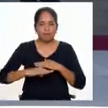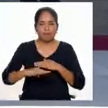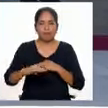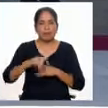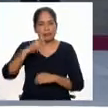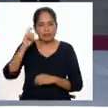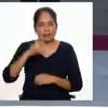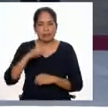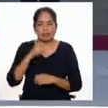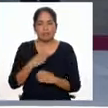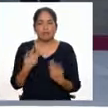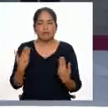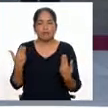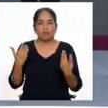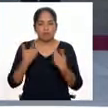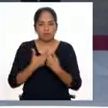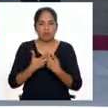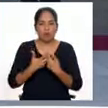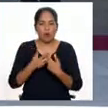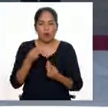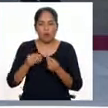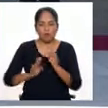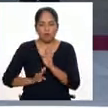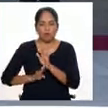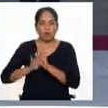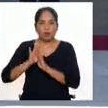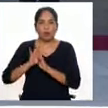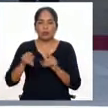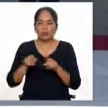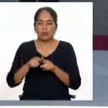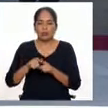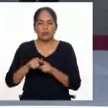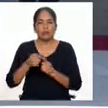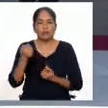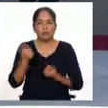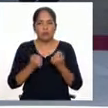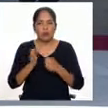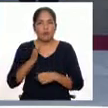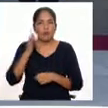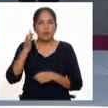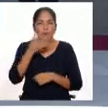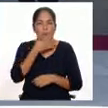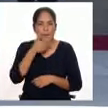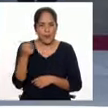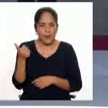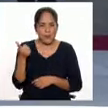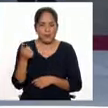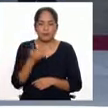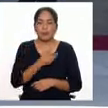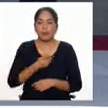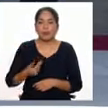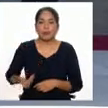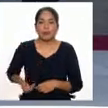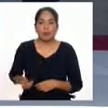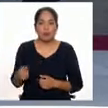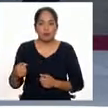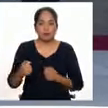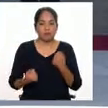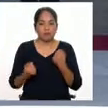esté acorde con el desarrollo que tiene este pueblo y además con lo que viene. Presidenta, no solamente la